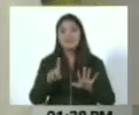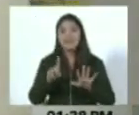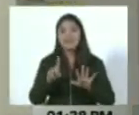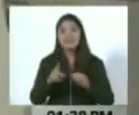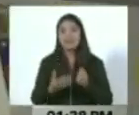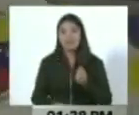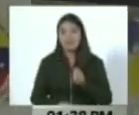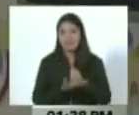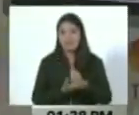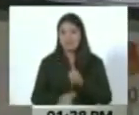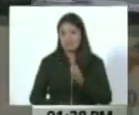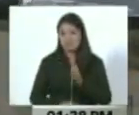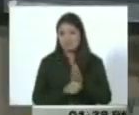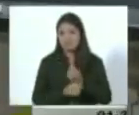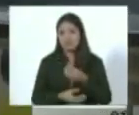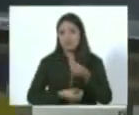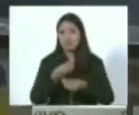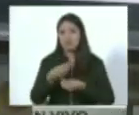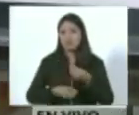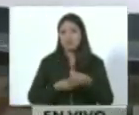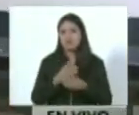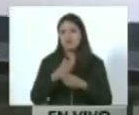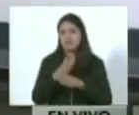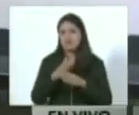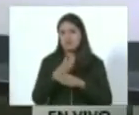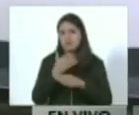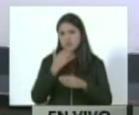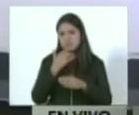niples elaborados con material ferroso,